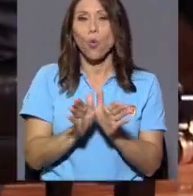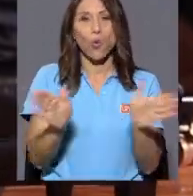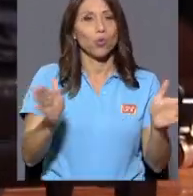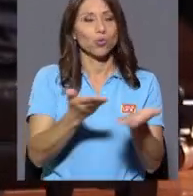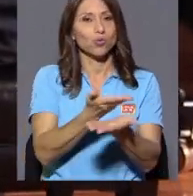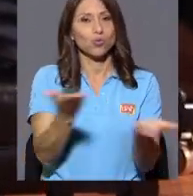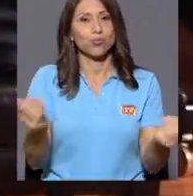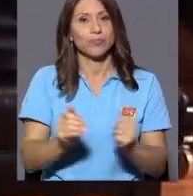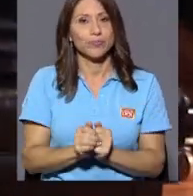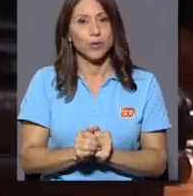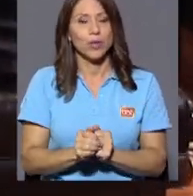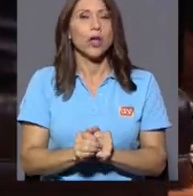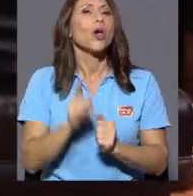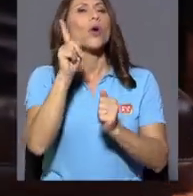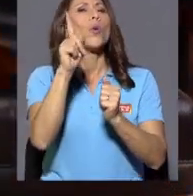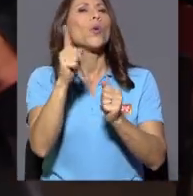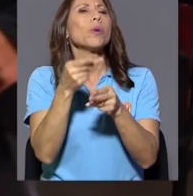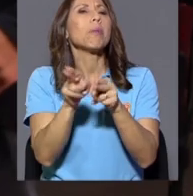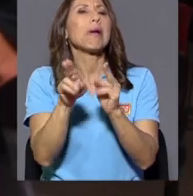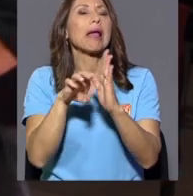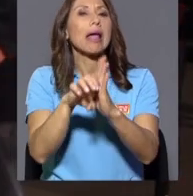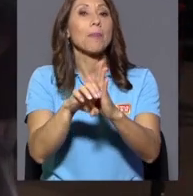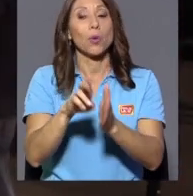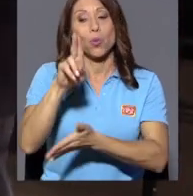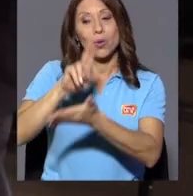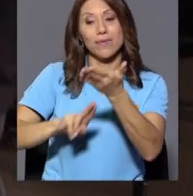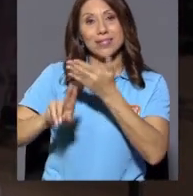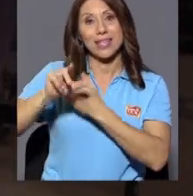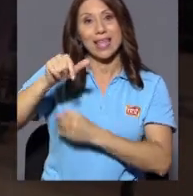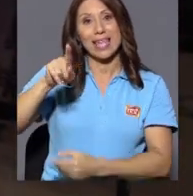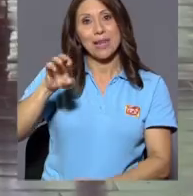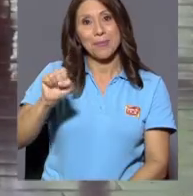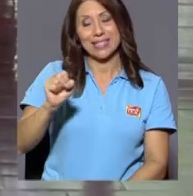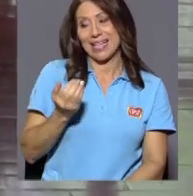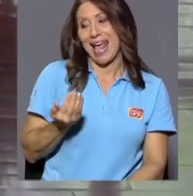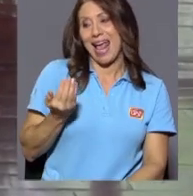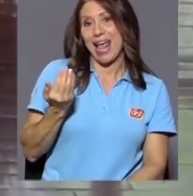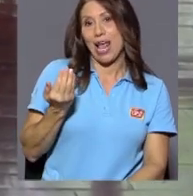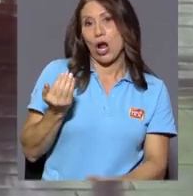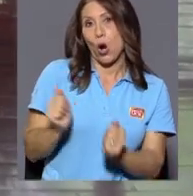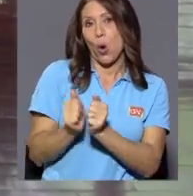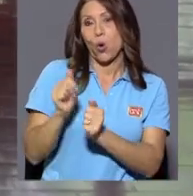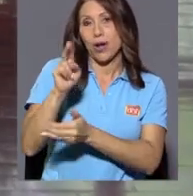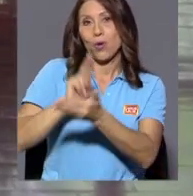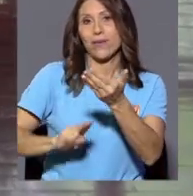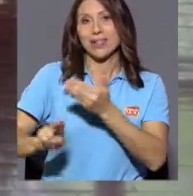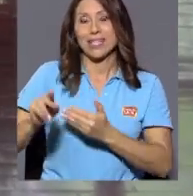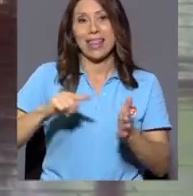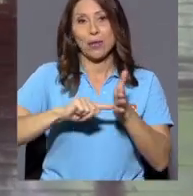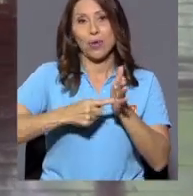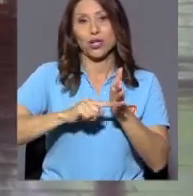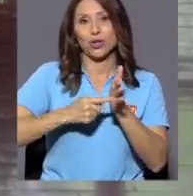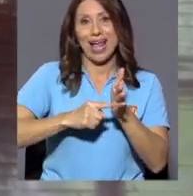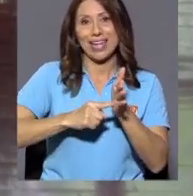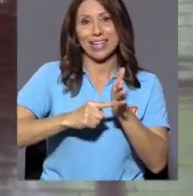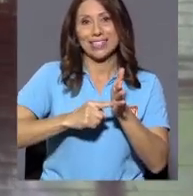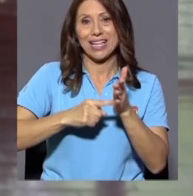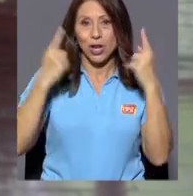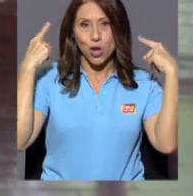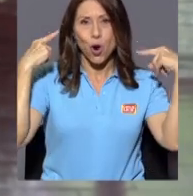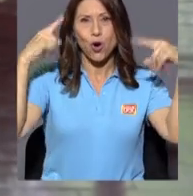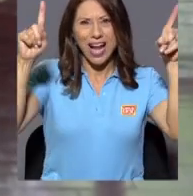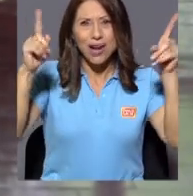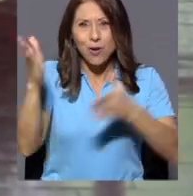y con un pequeño ejemplo la universidad quilmes acaba de lograr junto con la universidad de buenos aires luego de